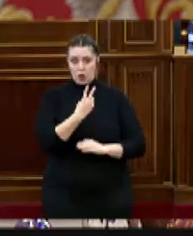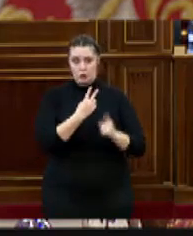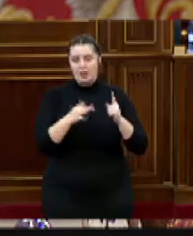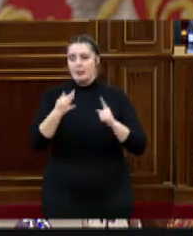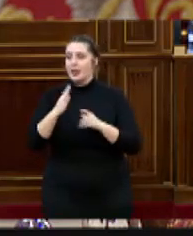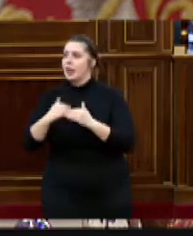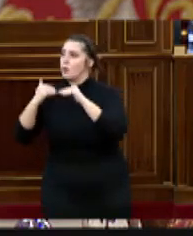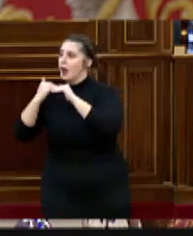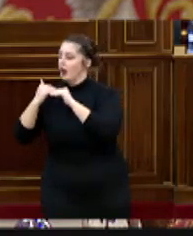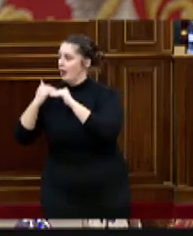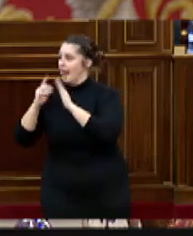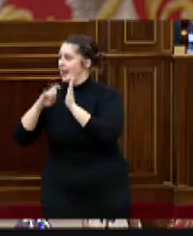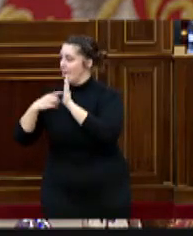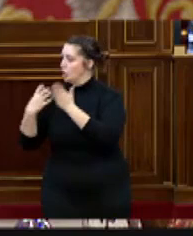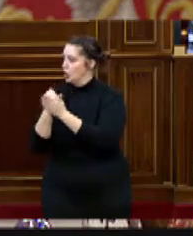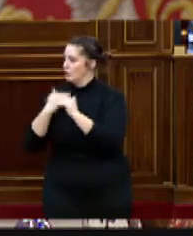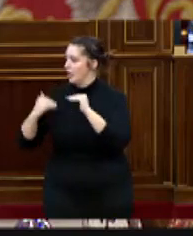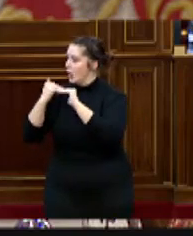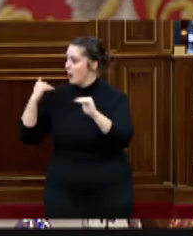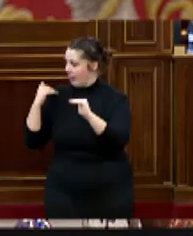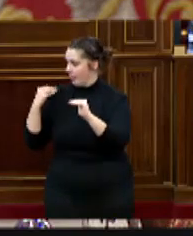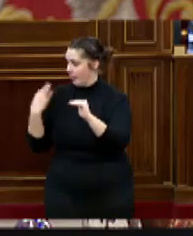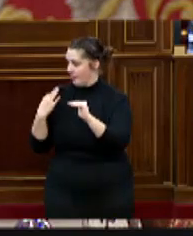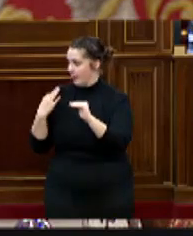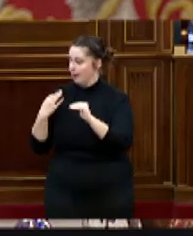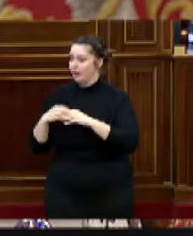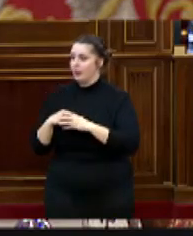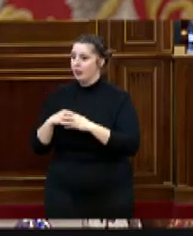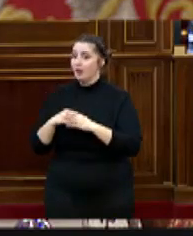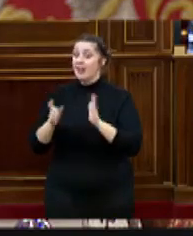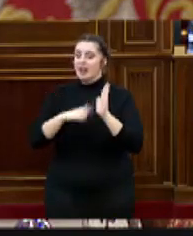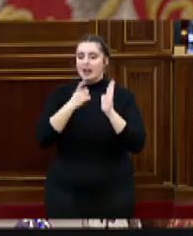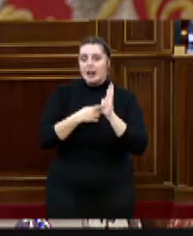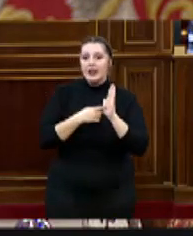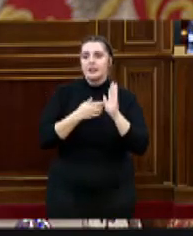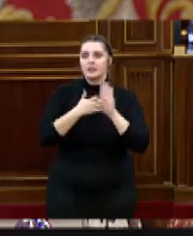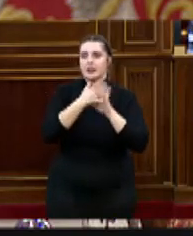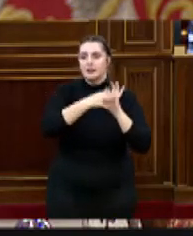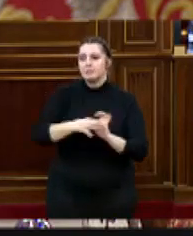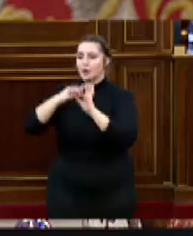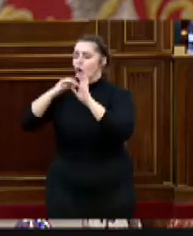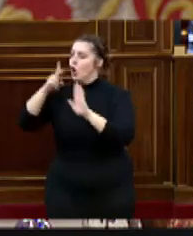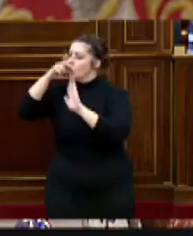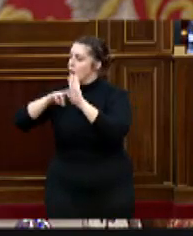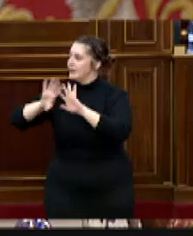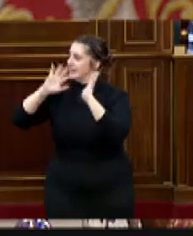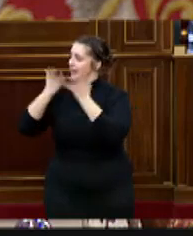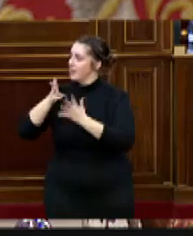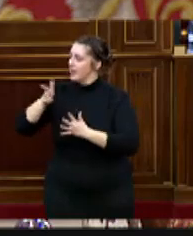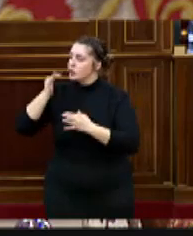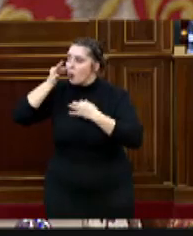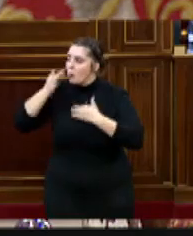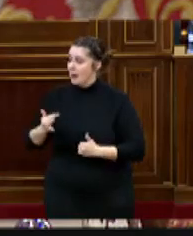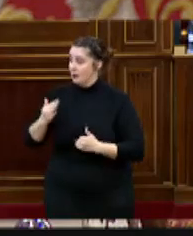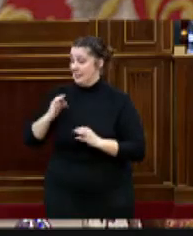ante la ley esta ley en primer lugar nos alinea mejor con las normas internacionales de Derechos Humanos en particular